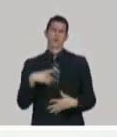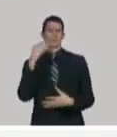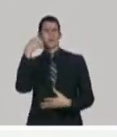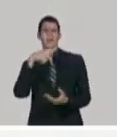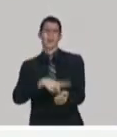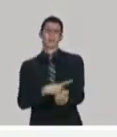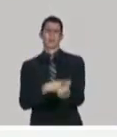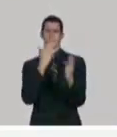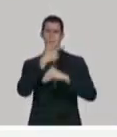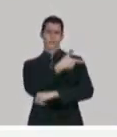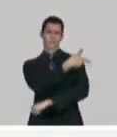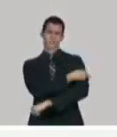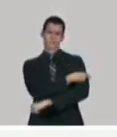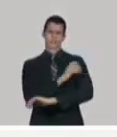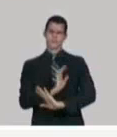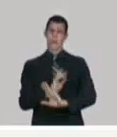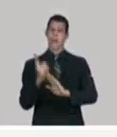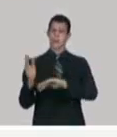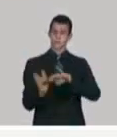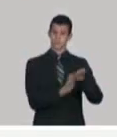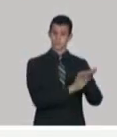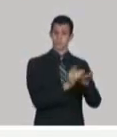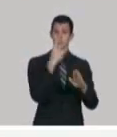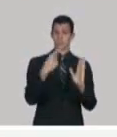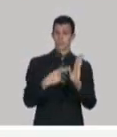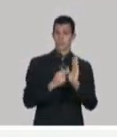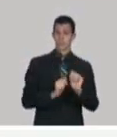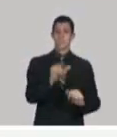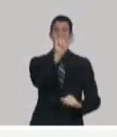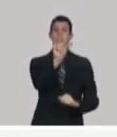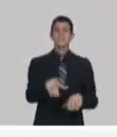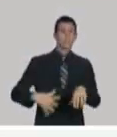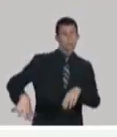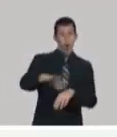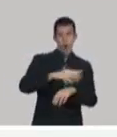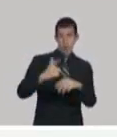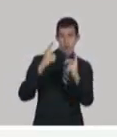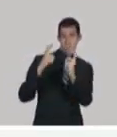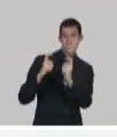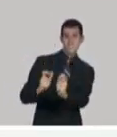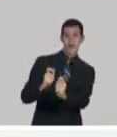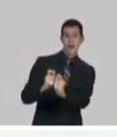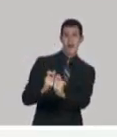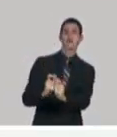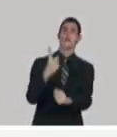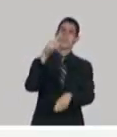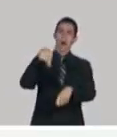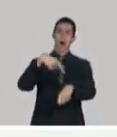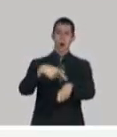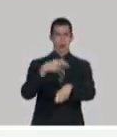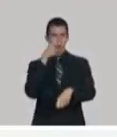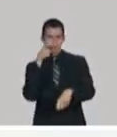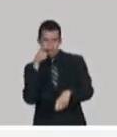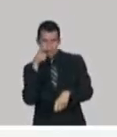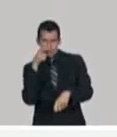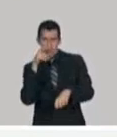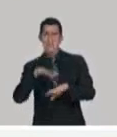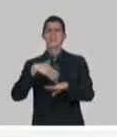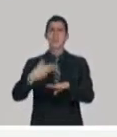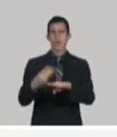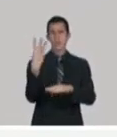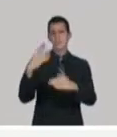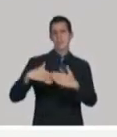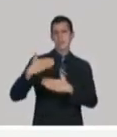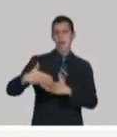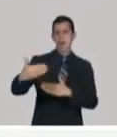hora en el vacunatorio y tres días consecutivos en la vivienda por los médicos de familia los eventos adversos que presentaban los individuos la siguiente por favor